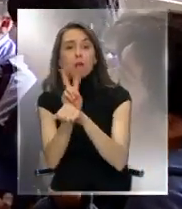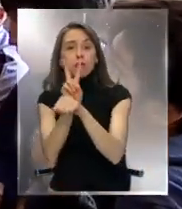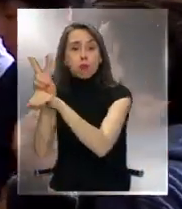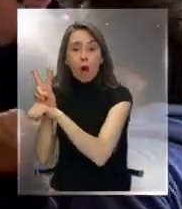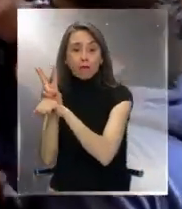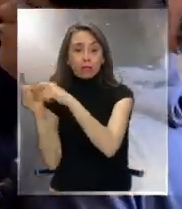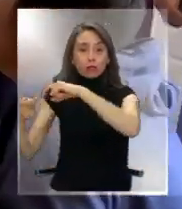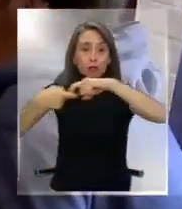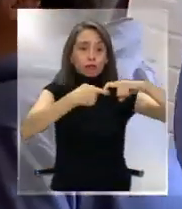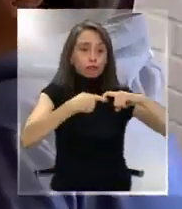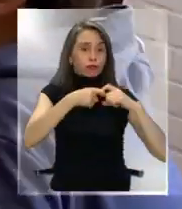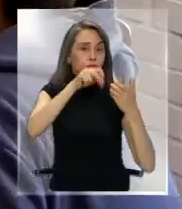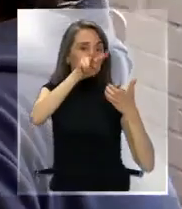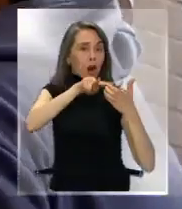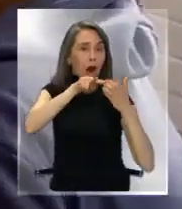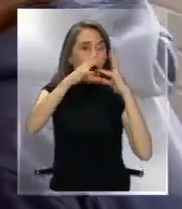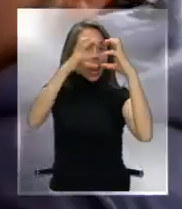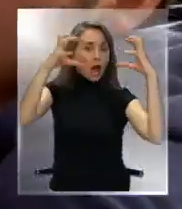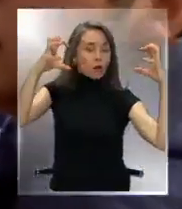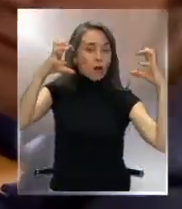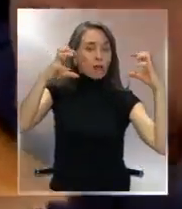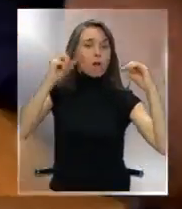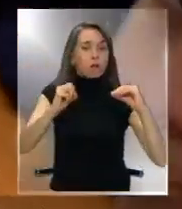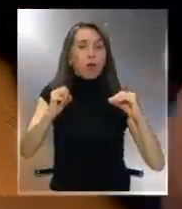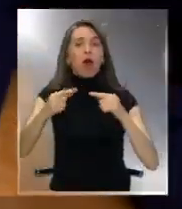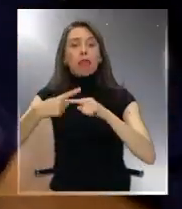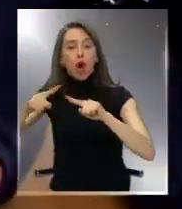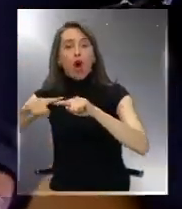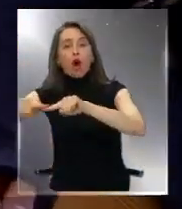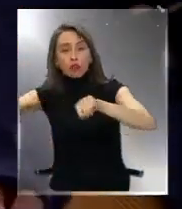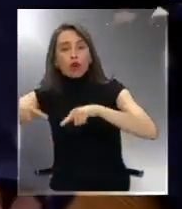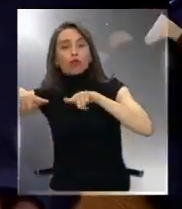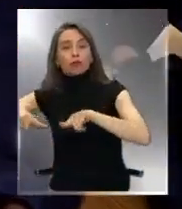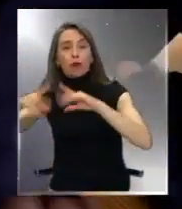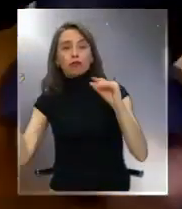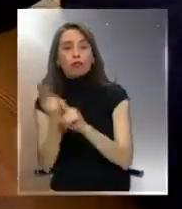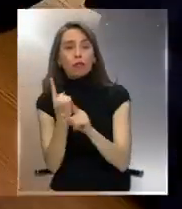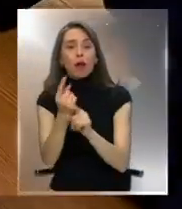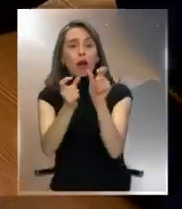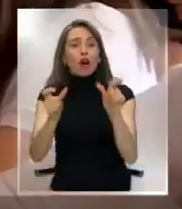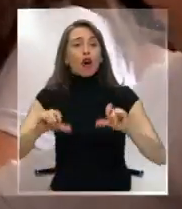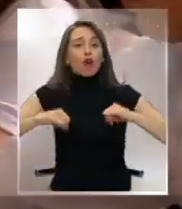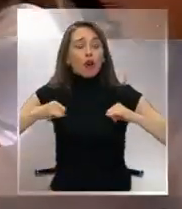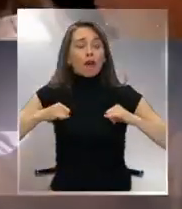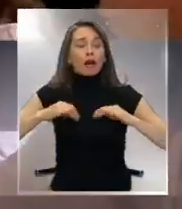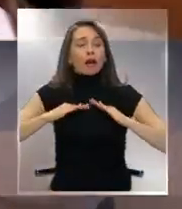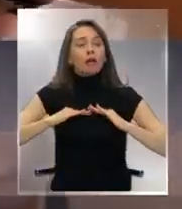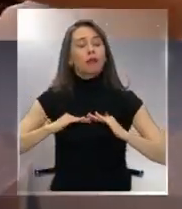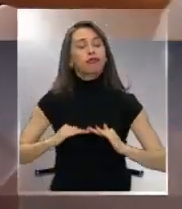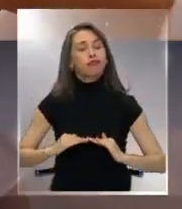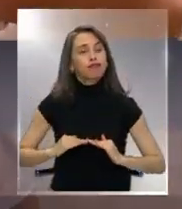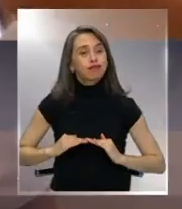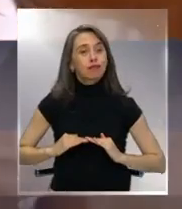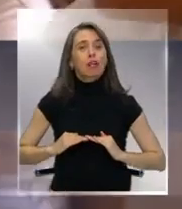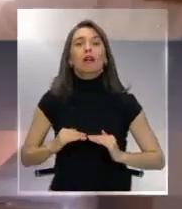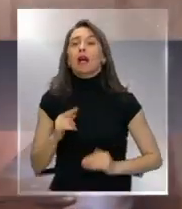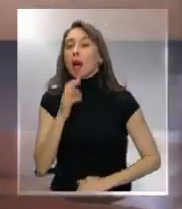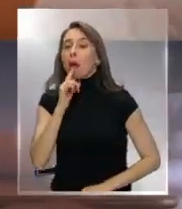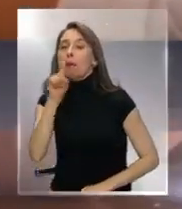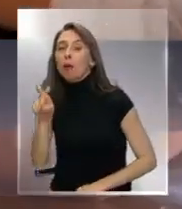otros espacios de conversa y eso ha resultado un alivio para estos jóvenes. ¿Cómo se pide